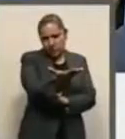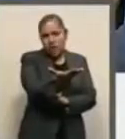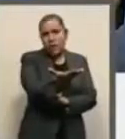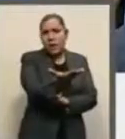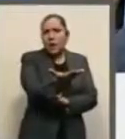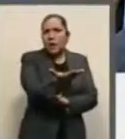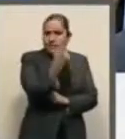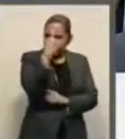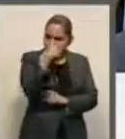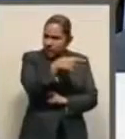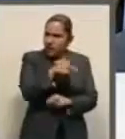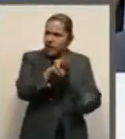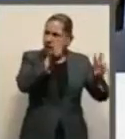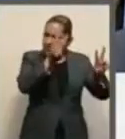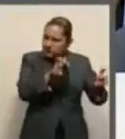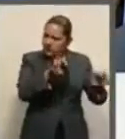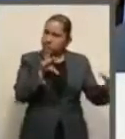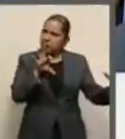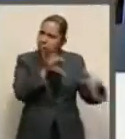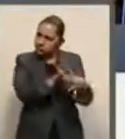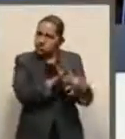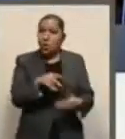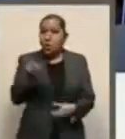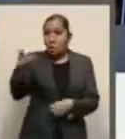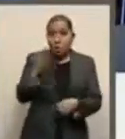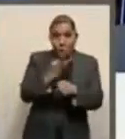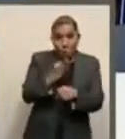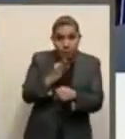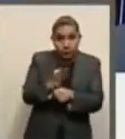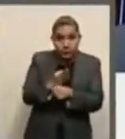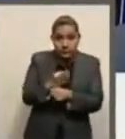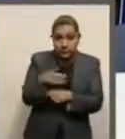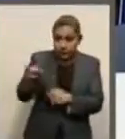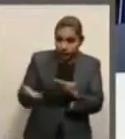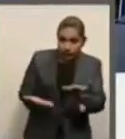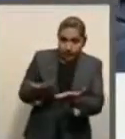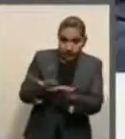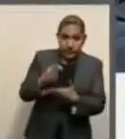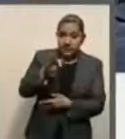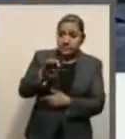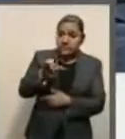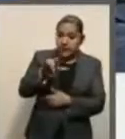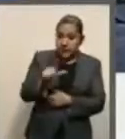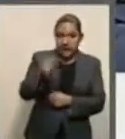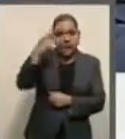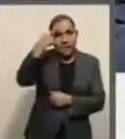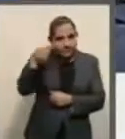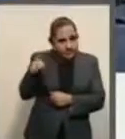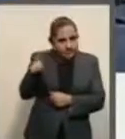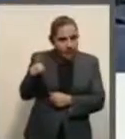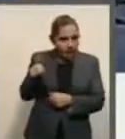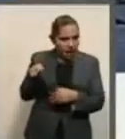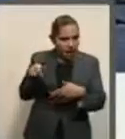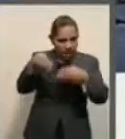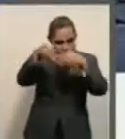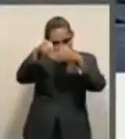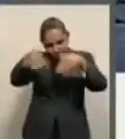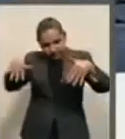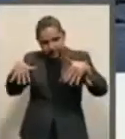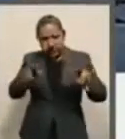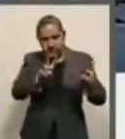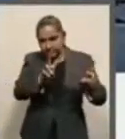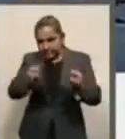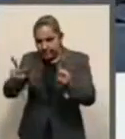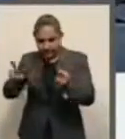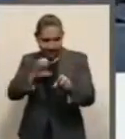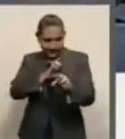se aboquen el tema la reserva es sobre las fiscalías como bien lo señaló la diputada oradora las fiscalías especializadas y